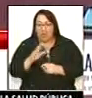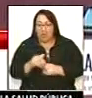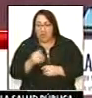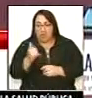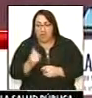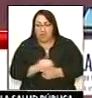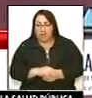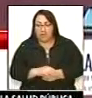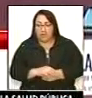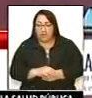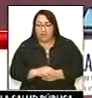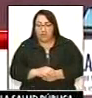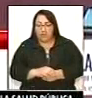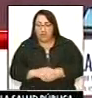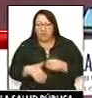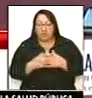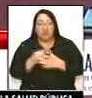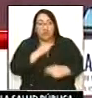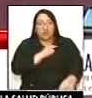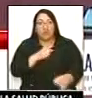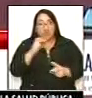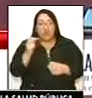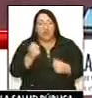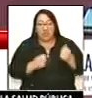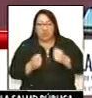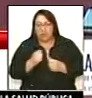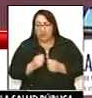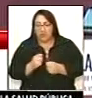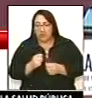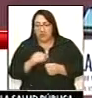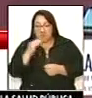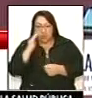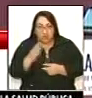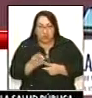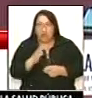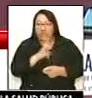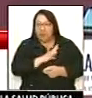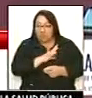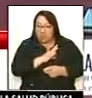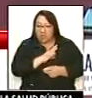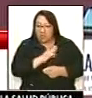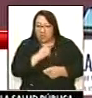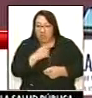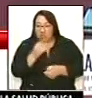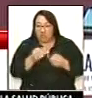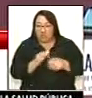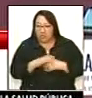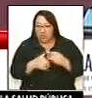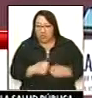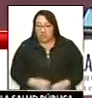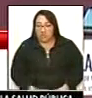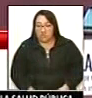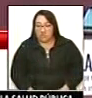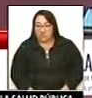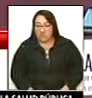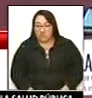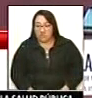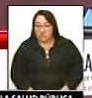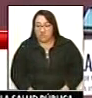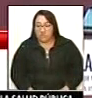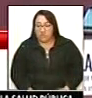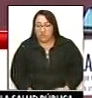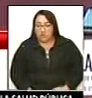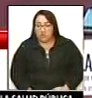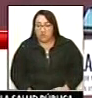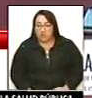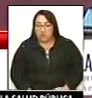hay en los poderes que administran justicia, llámese policía, llámese fiscalía, llámese poder judicial, llámese defensoría o llámese el control